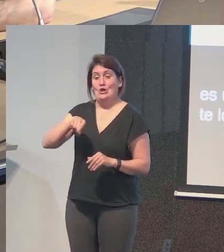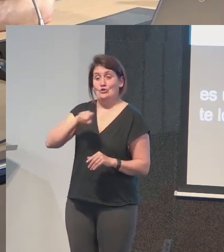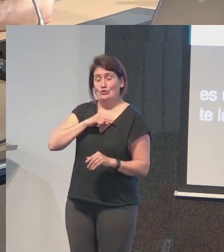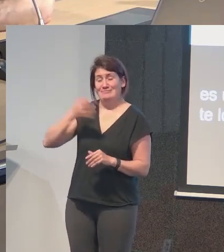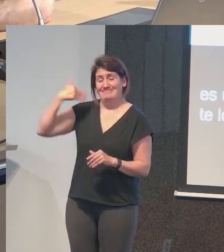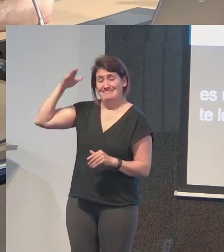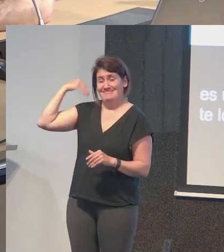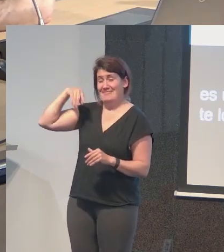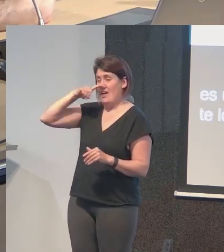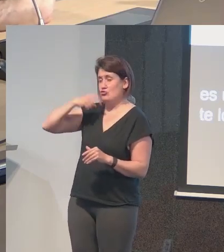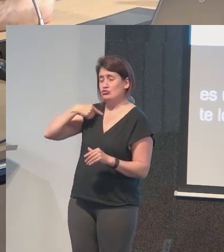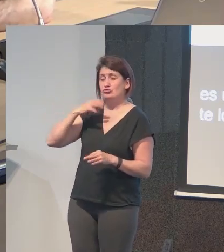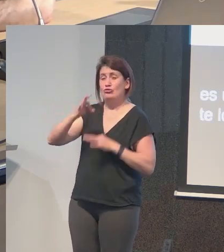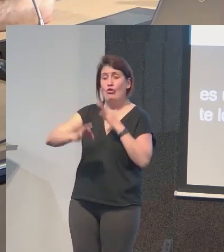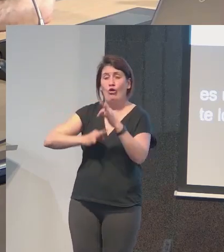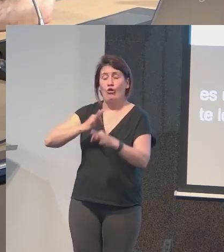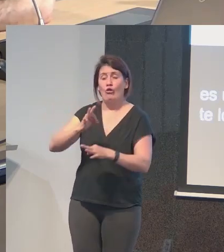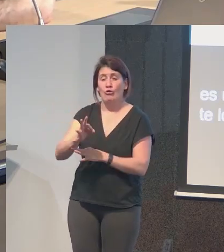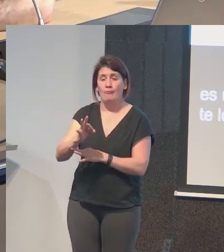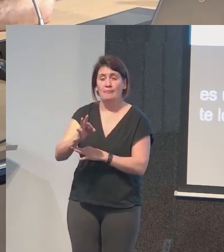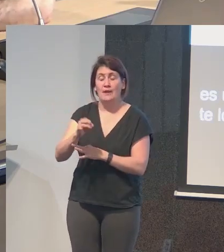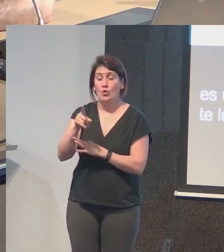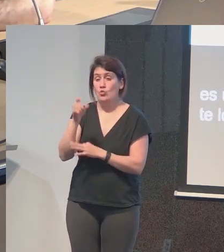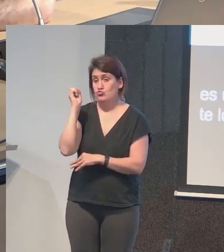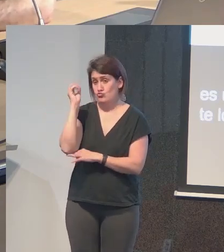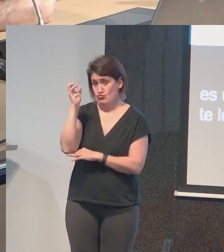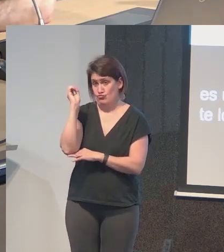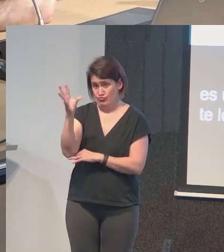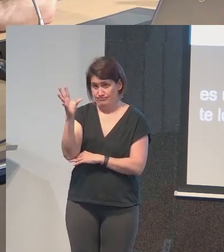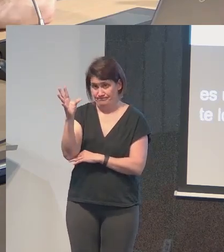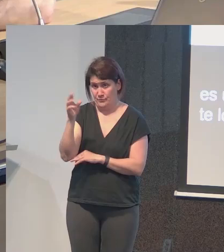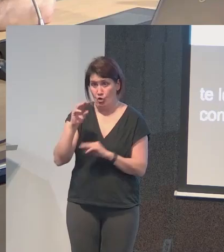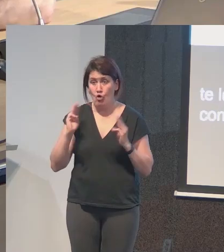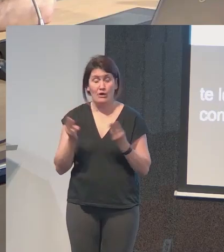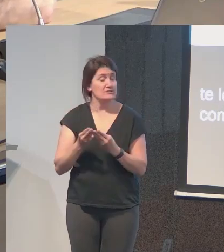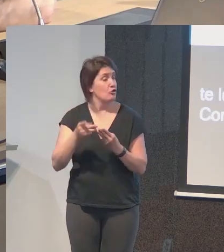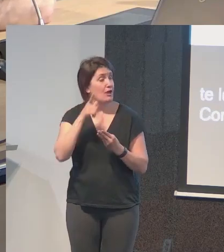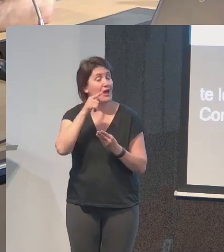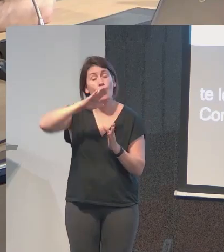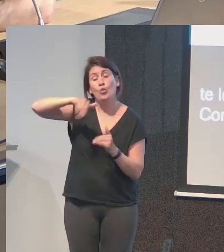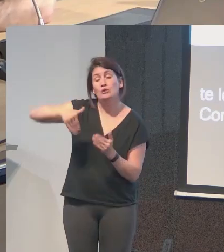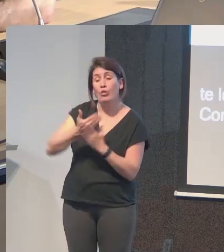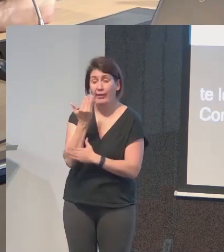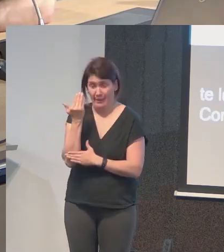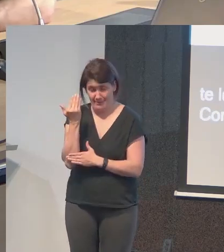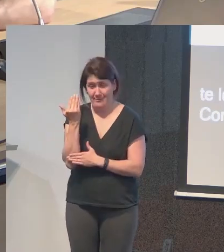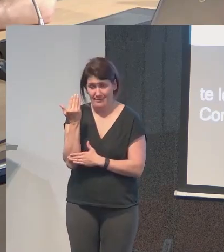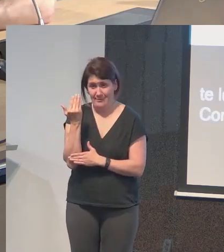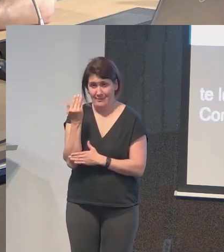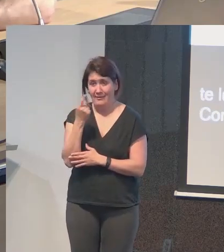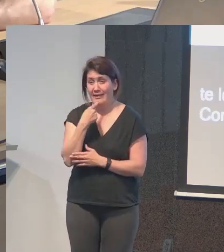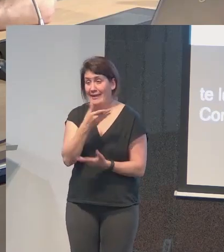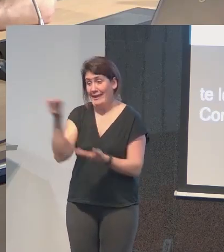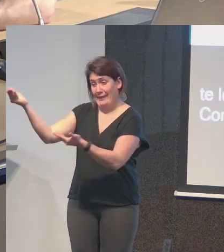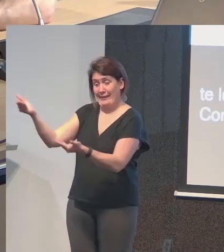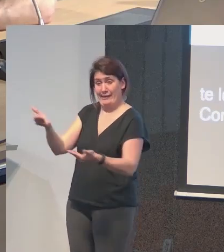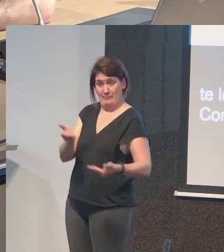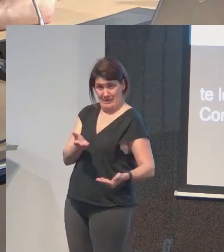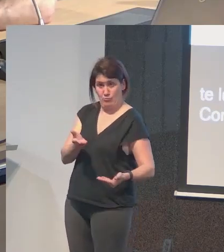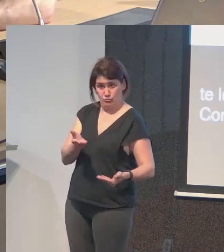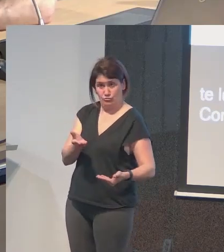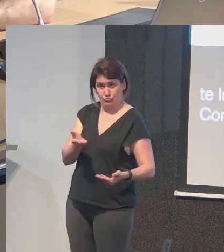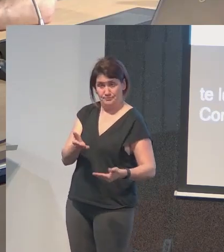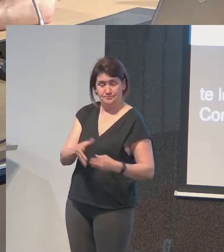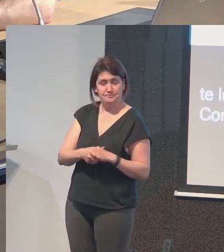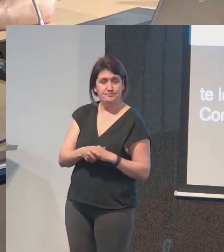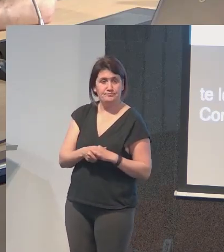unos años organizamos un congreso y el último día del congreso invitamos a